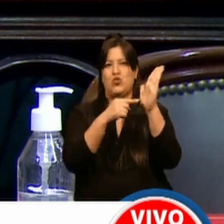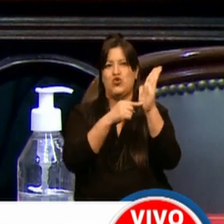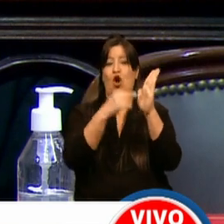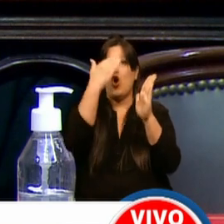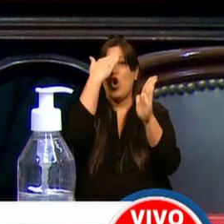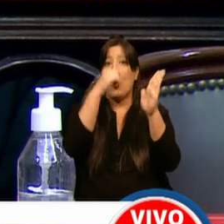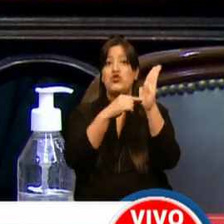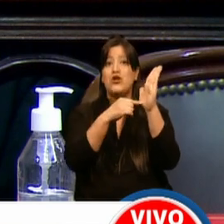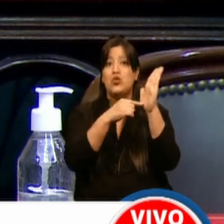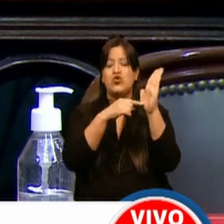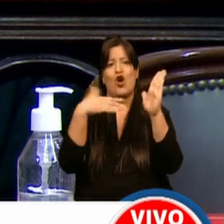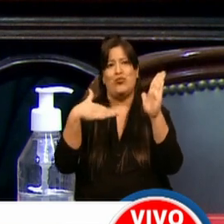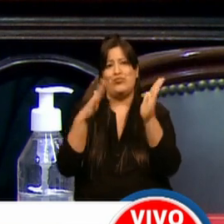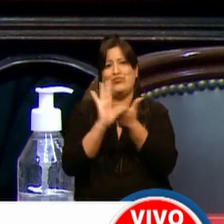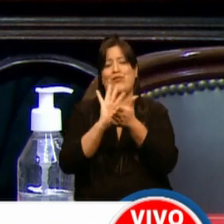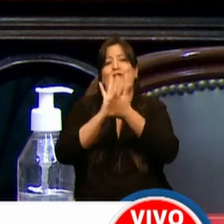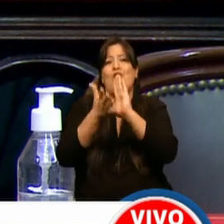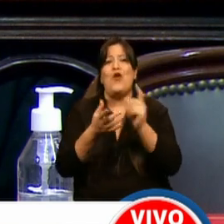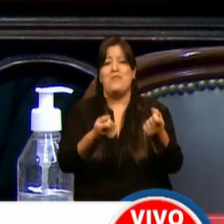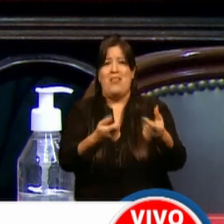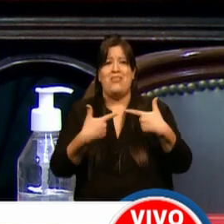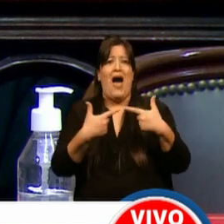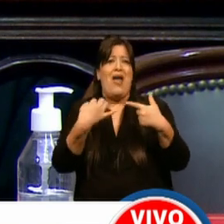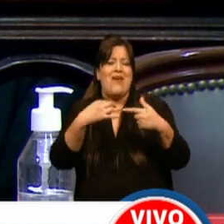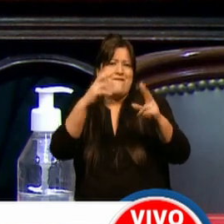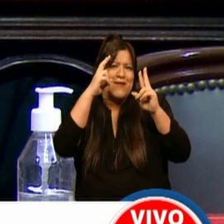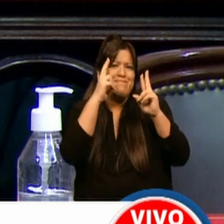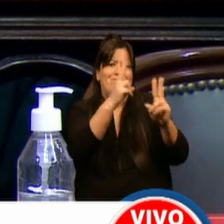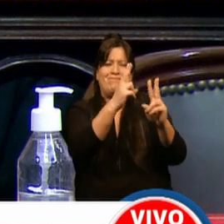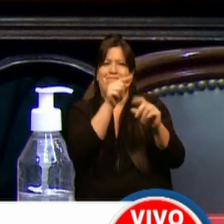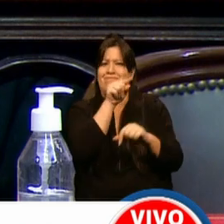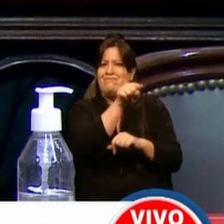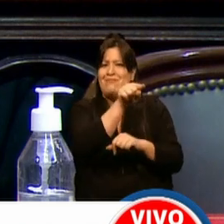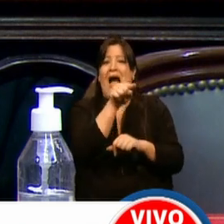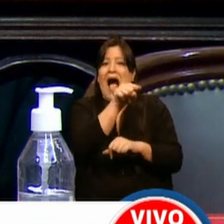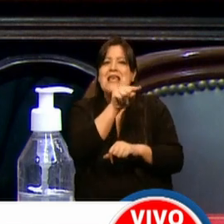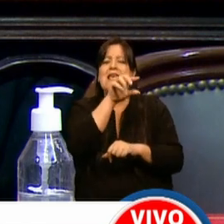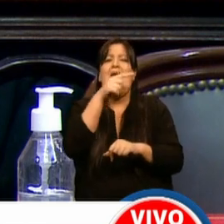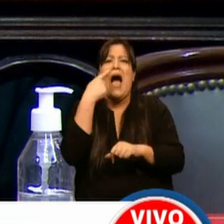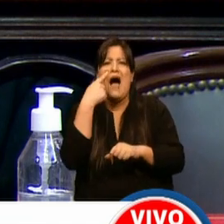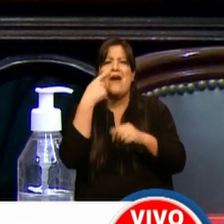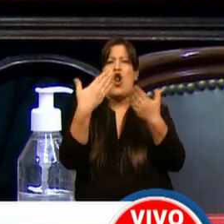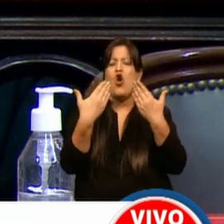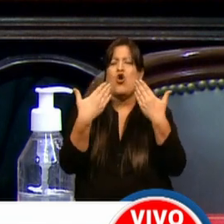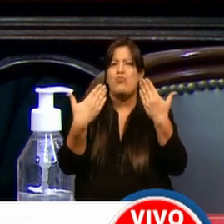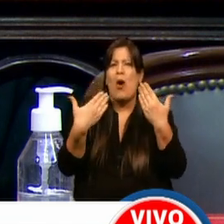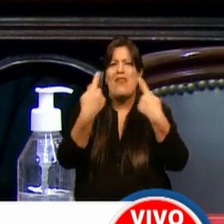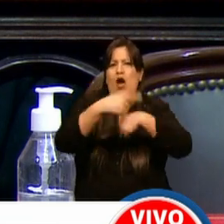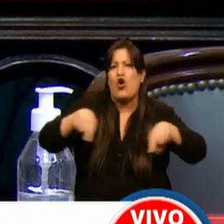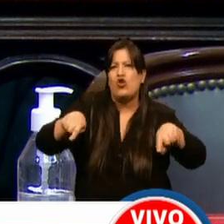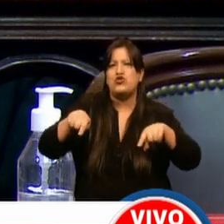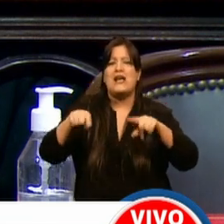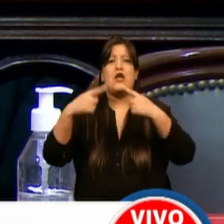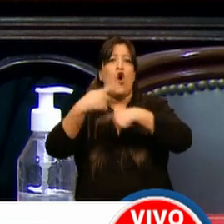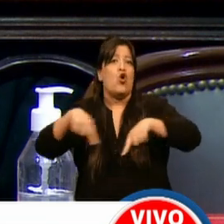es nuestra caja de resonancia es ahí donde tenemos que ir a buscar qué es lo que podemos hacer y qué